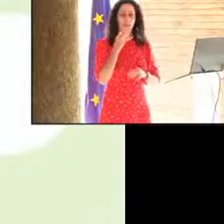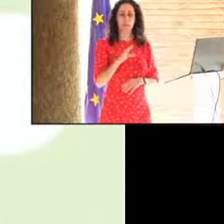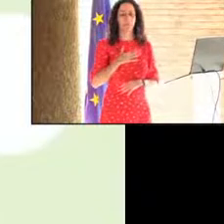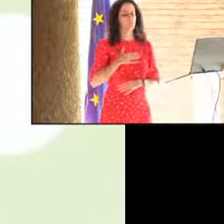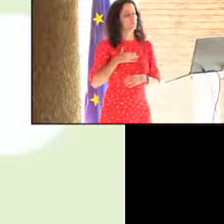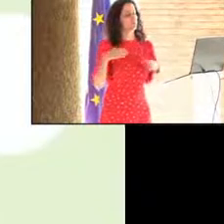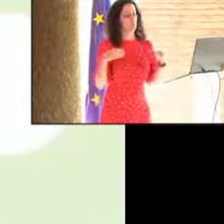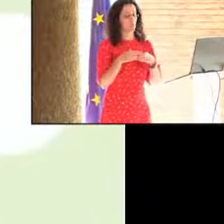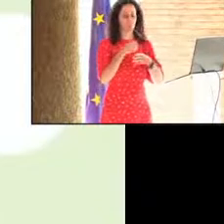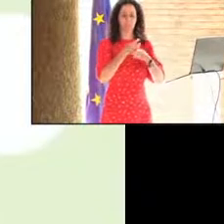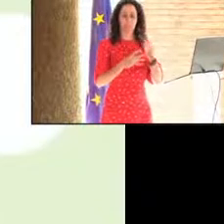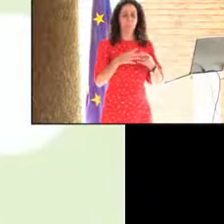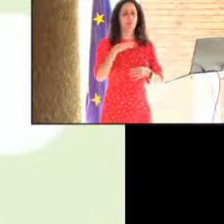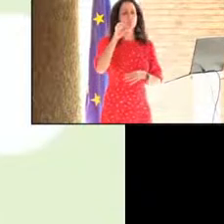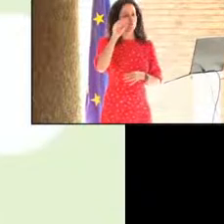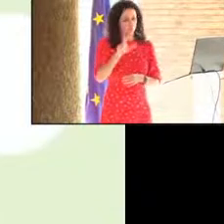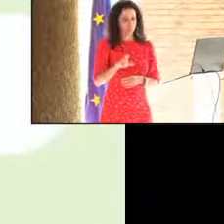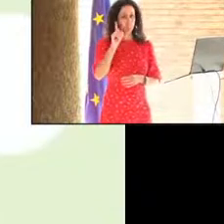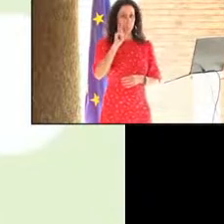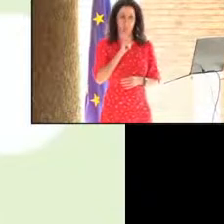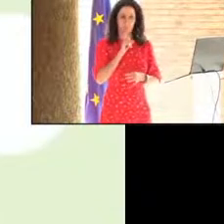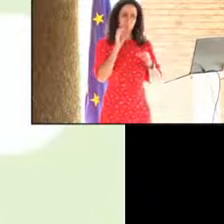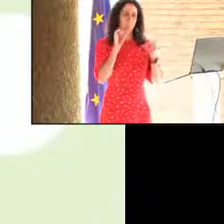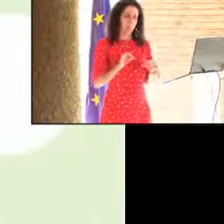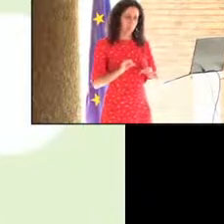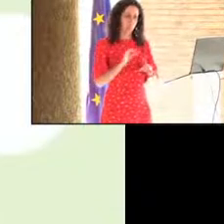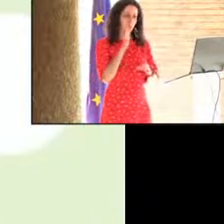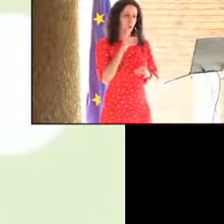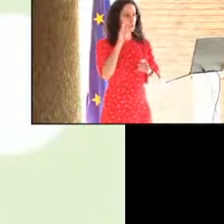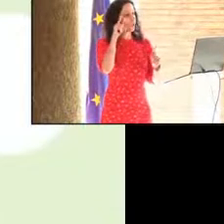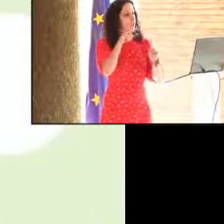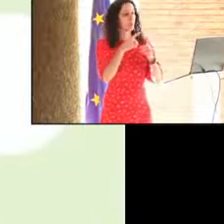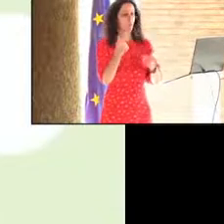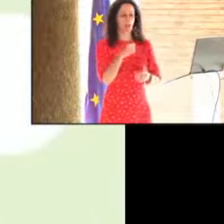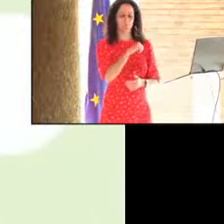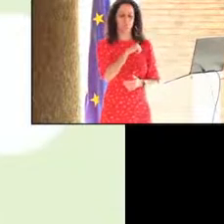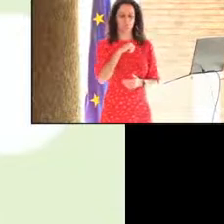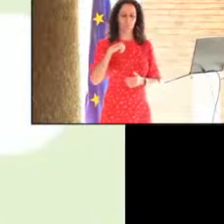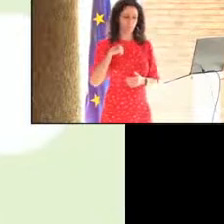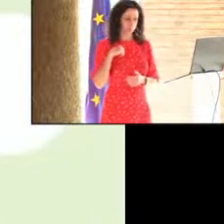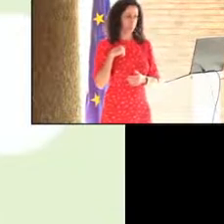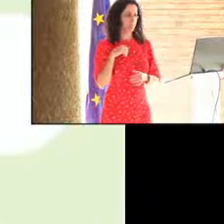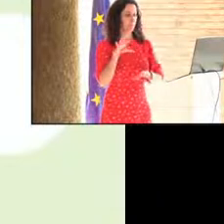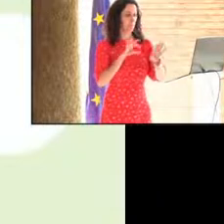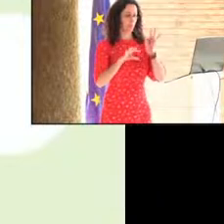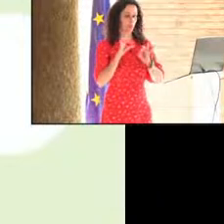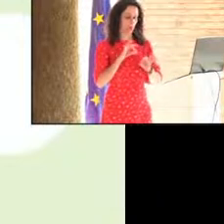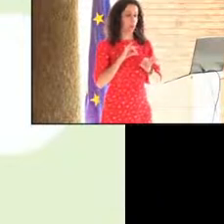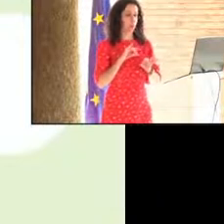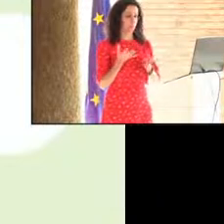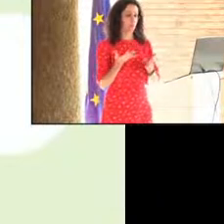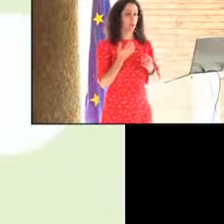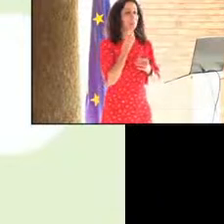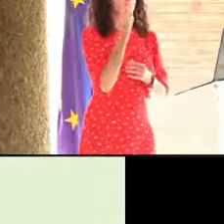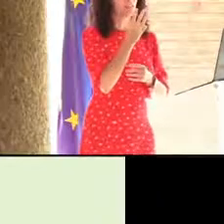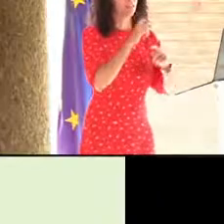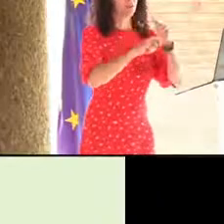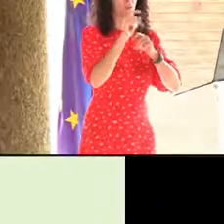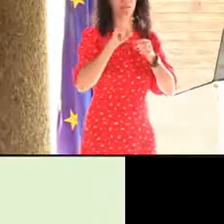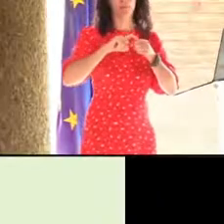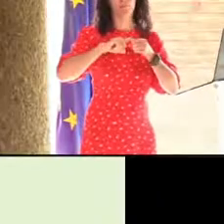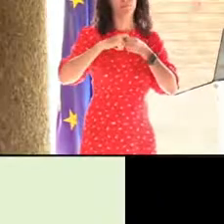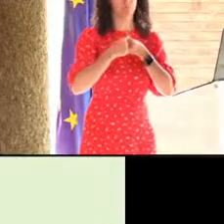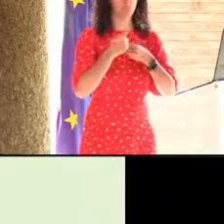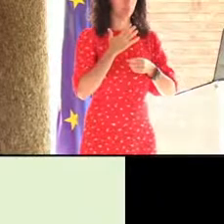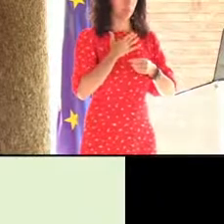personas sordas fexas eh está está formada por eh personas sordas Porque nuestro Nuestro objetivo